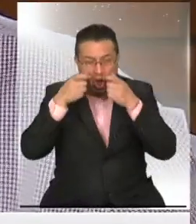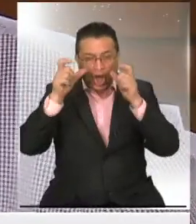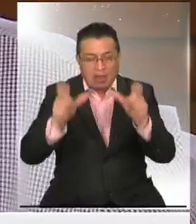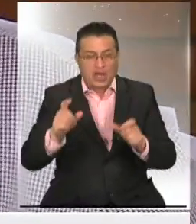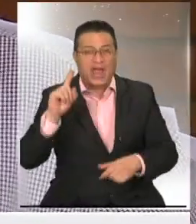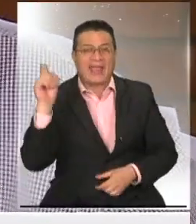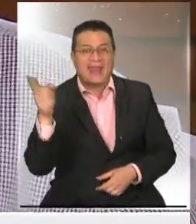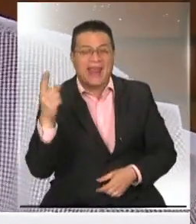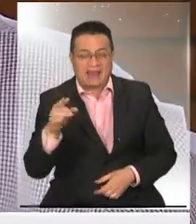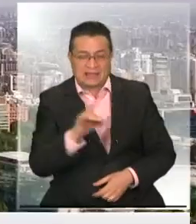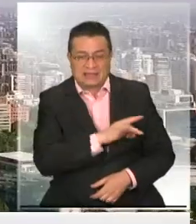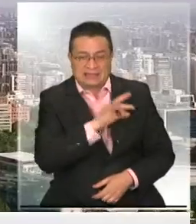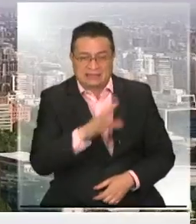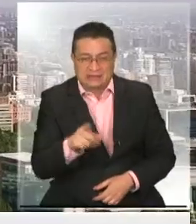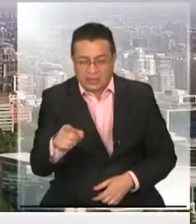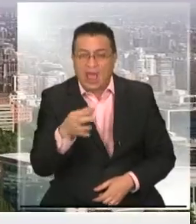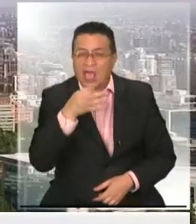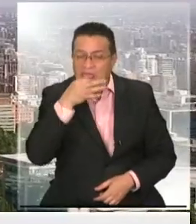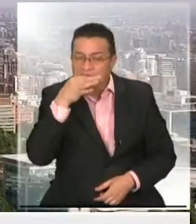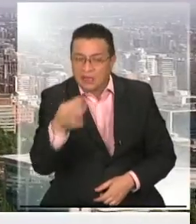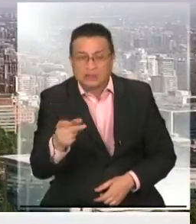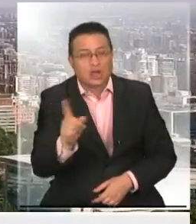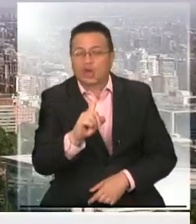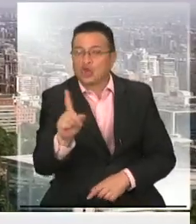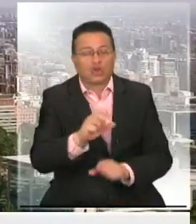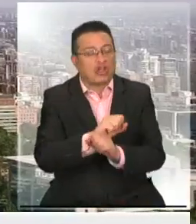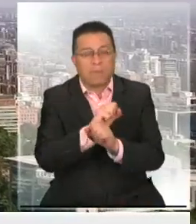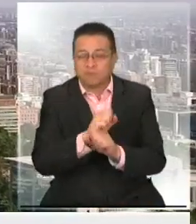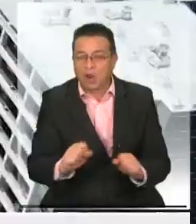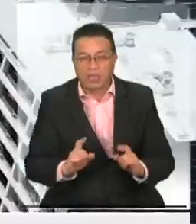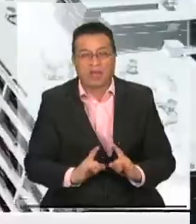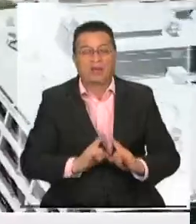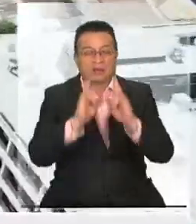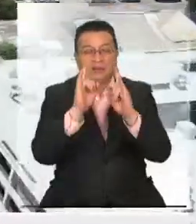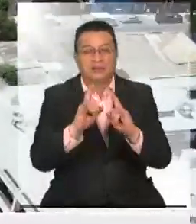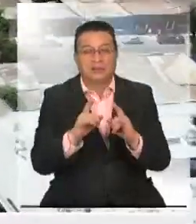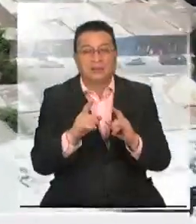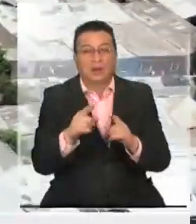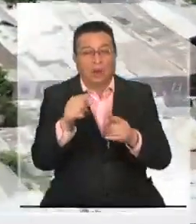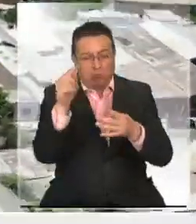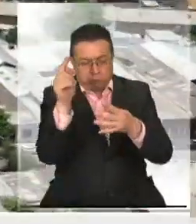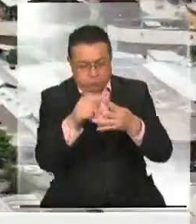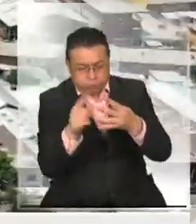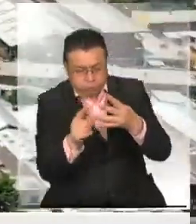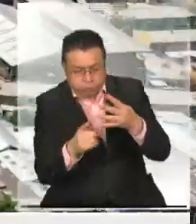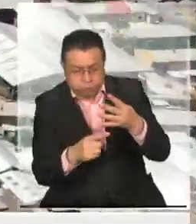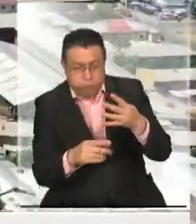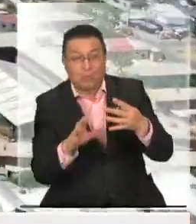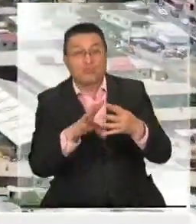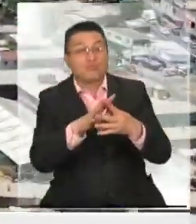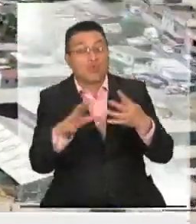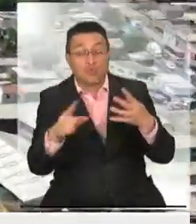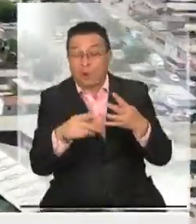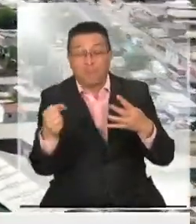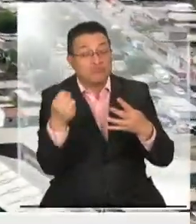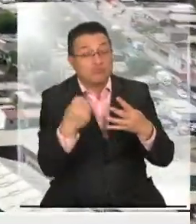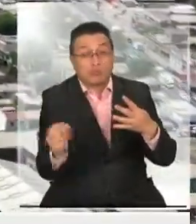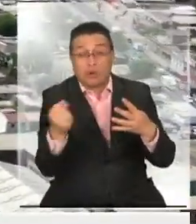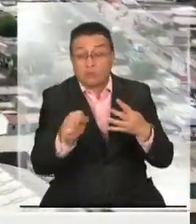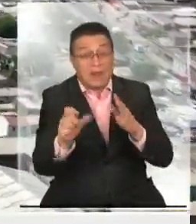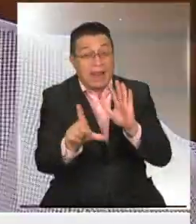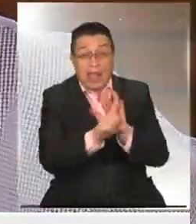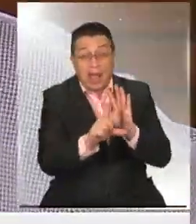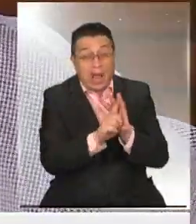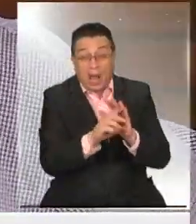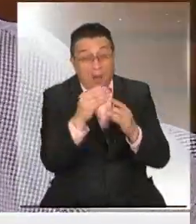de la República señalando que no podía. O sea, aquí hay una seguidilla de situaciones absolutamente